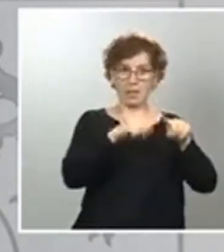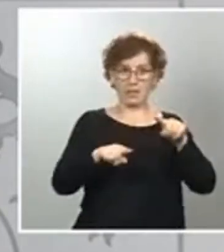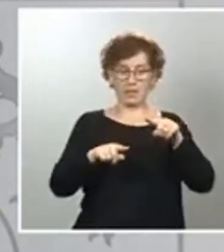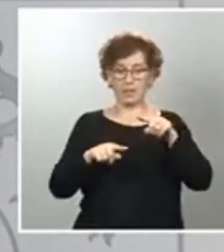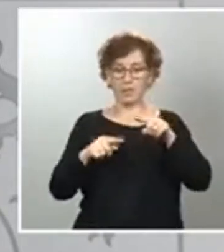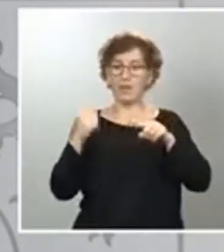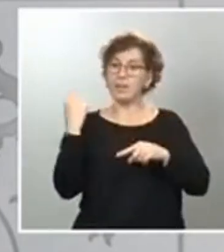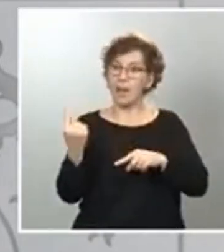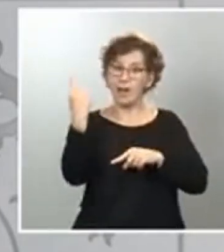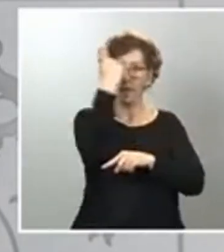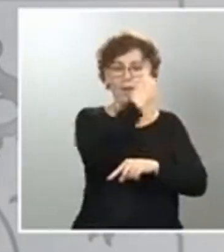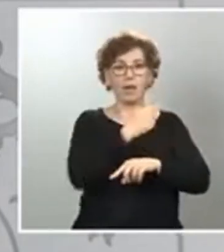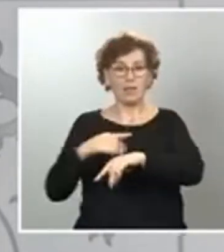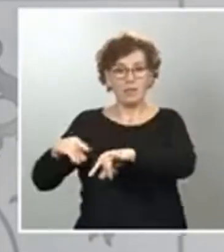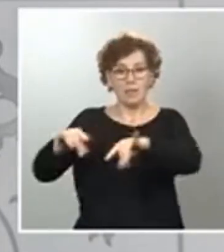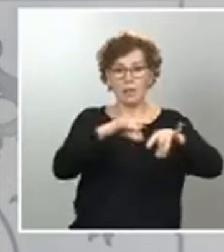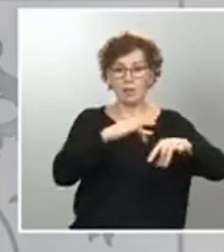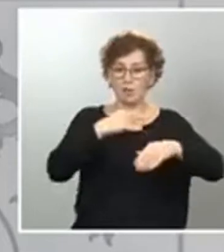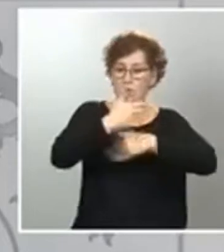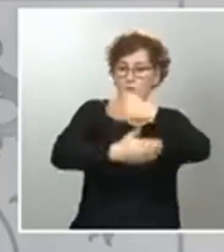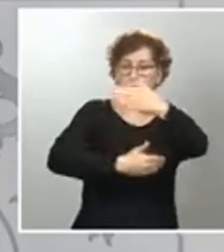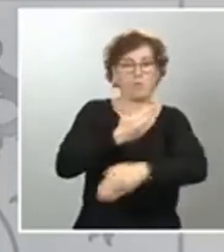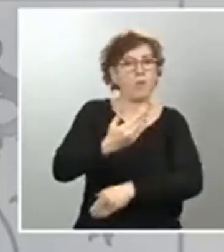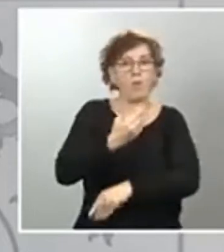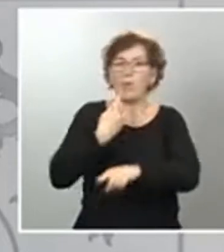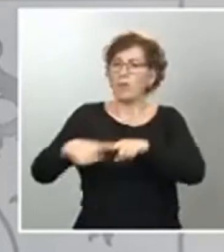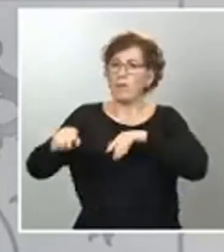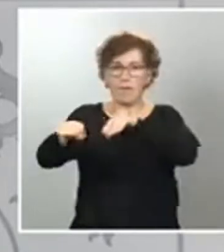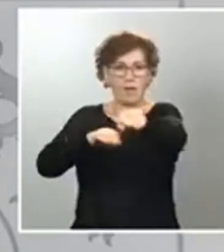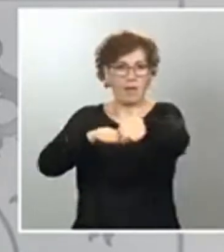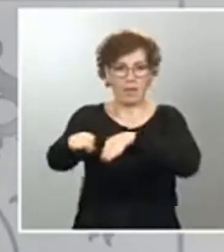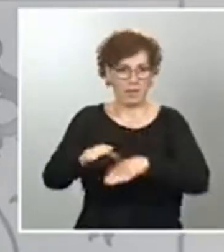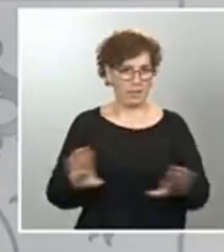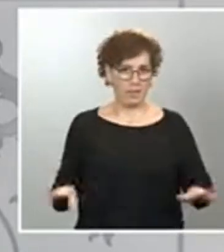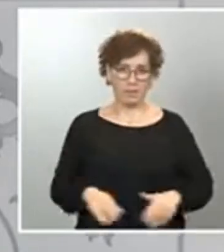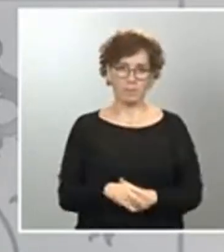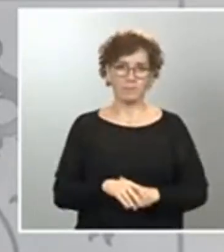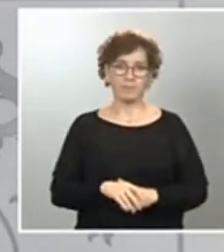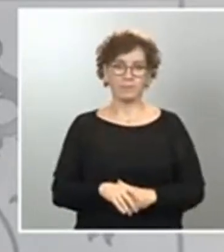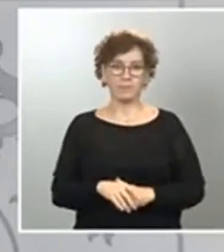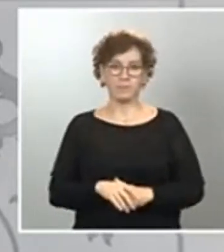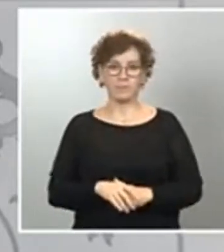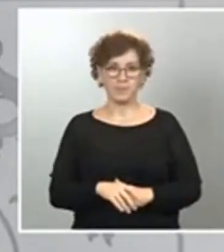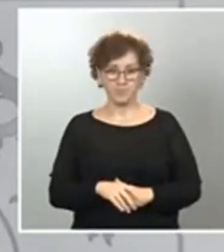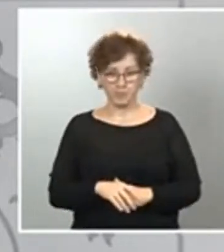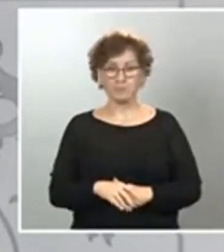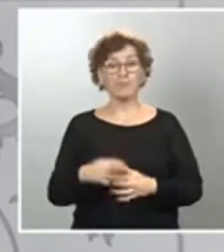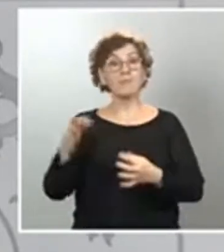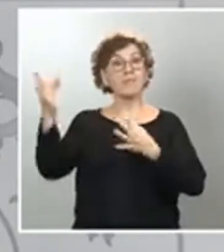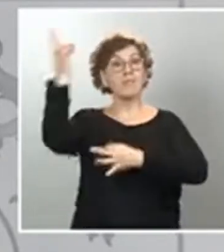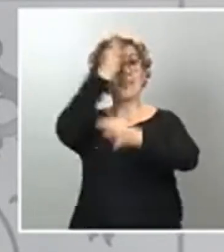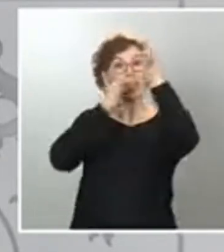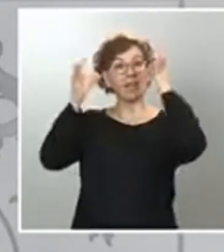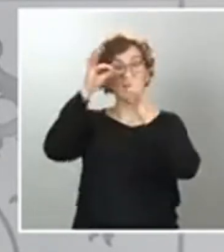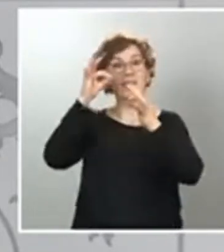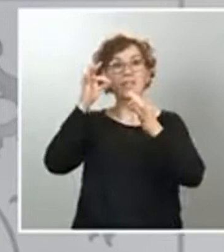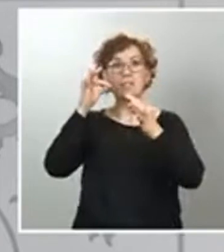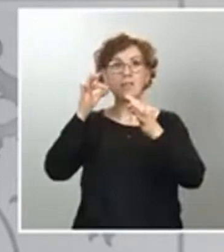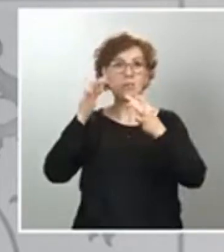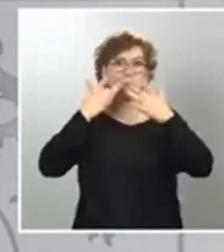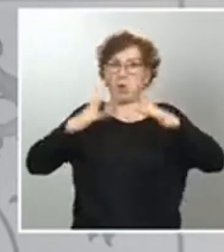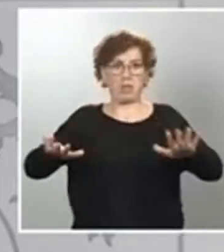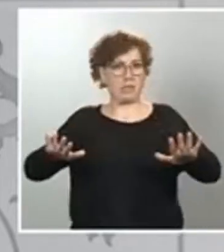normalidad en distintas velocidades. Y estos avances se regirán por criterios objetivos, públicos, sobre todo de